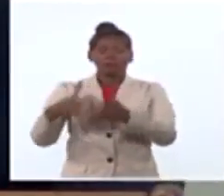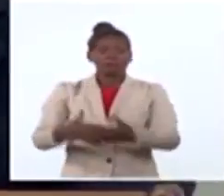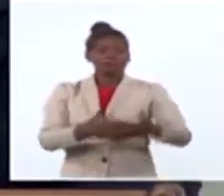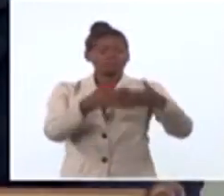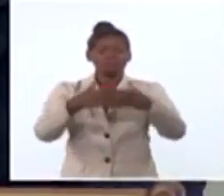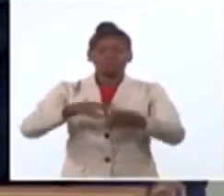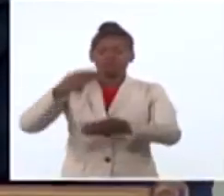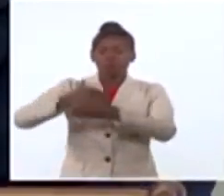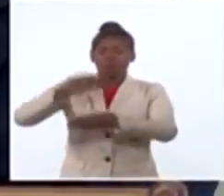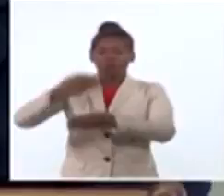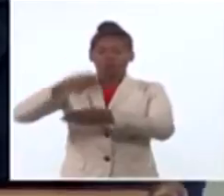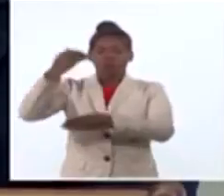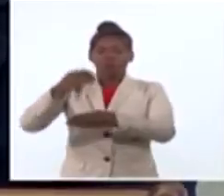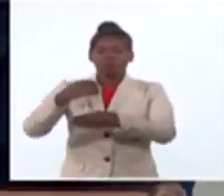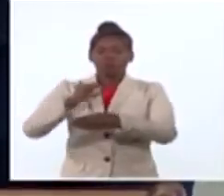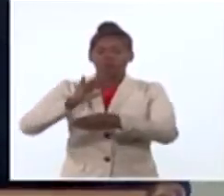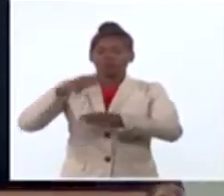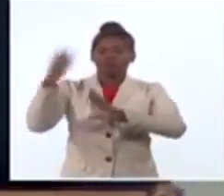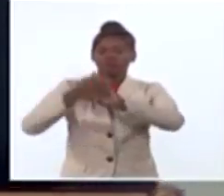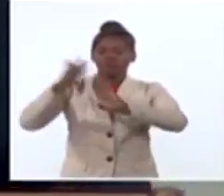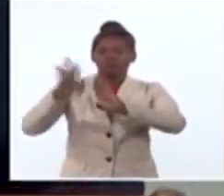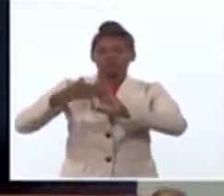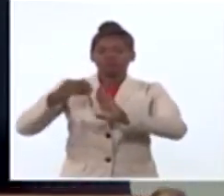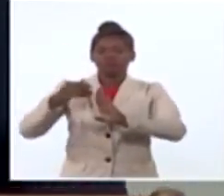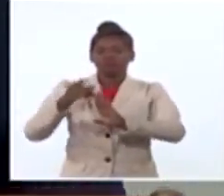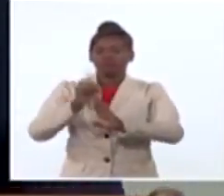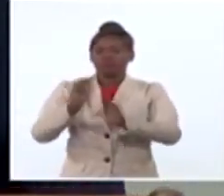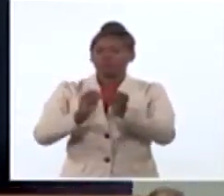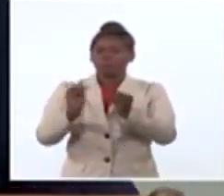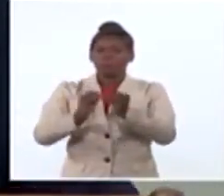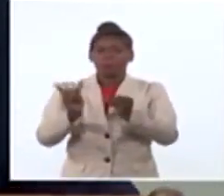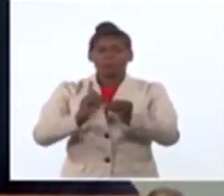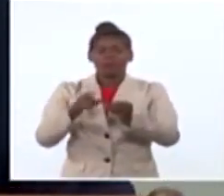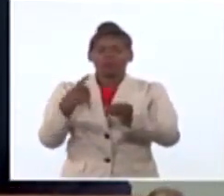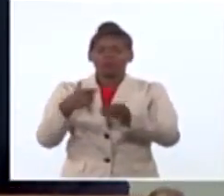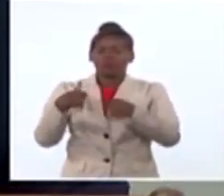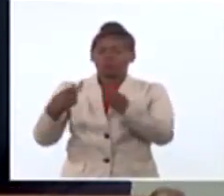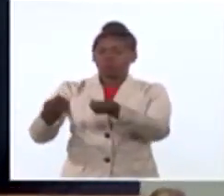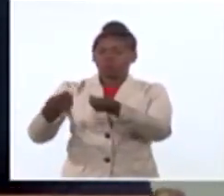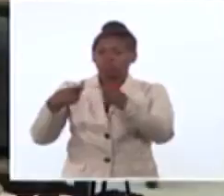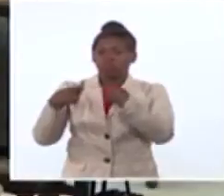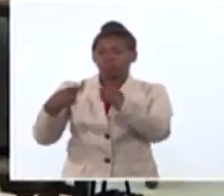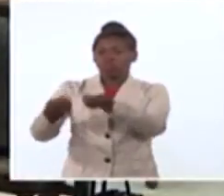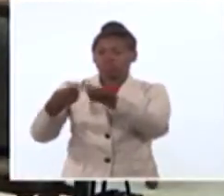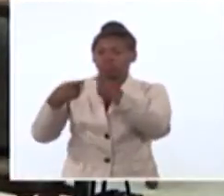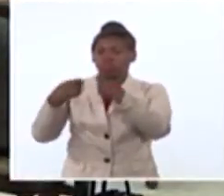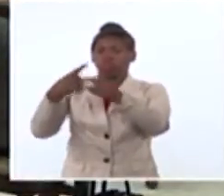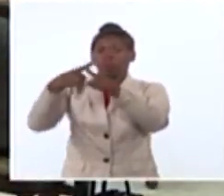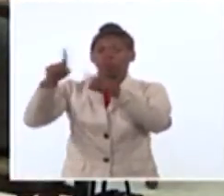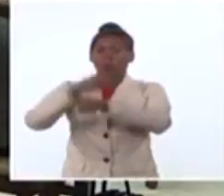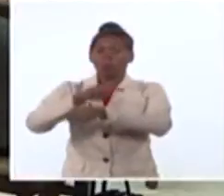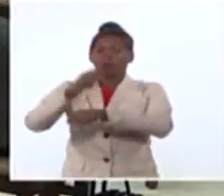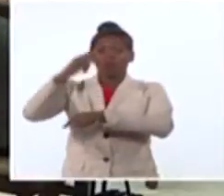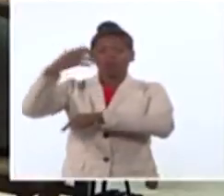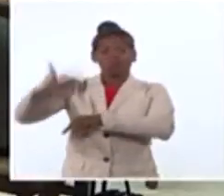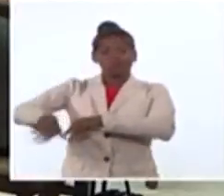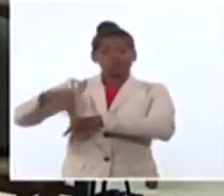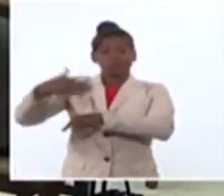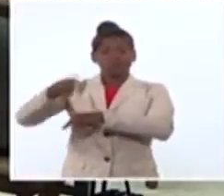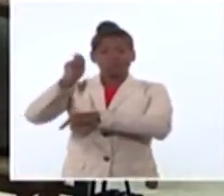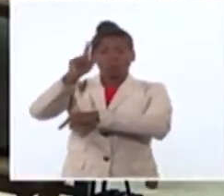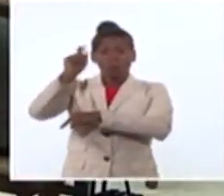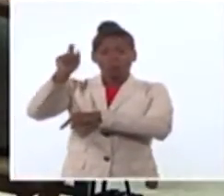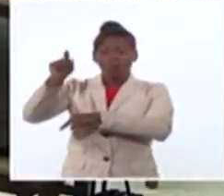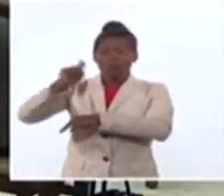son propias de los gastos exorbitantes que hemos tenido que hacer para enfrentar la pandemia, del impacto económico